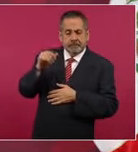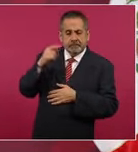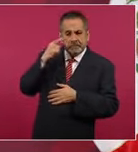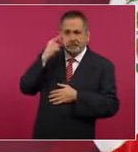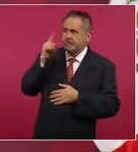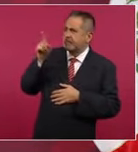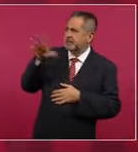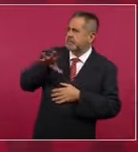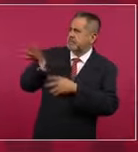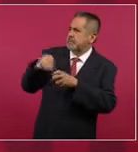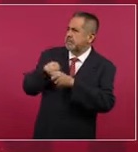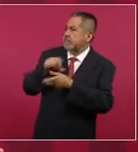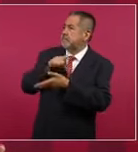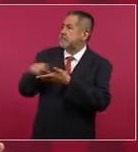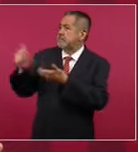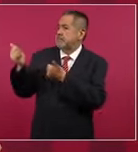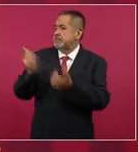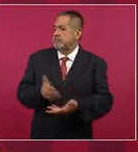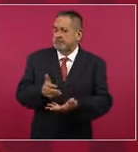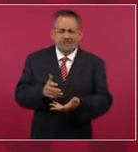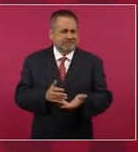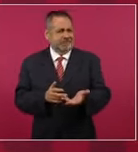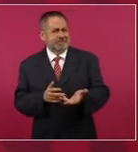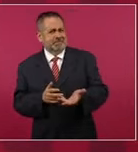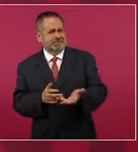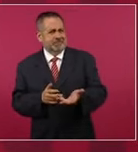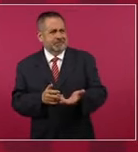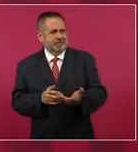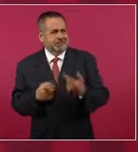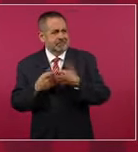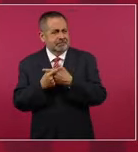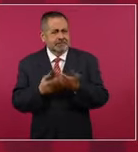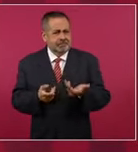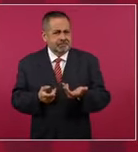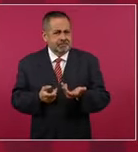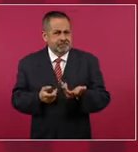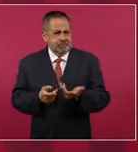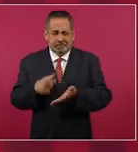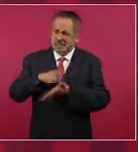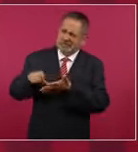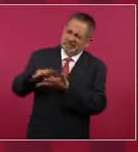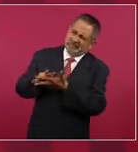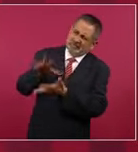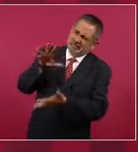todo lo que se consume, o una buena cantidad